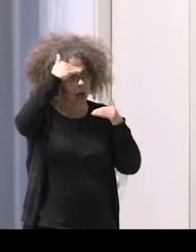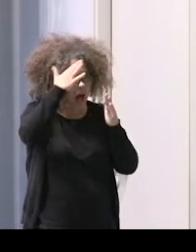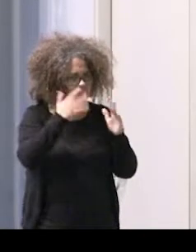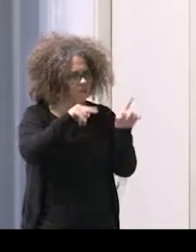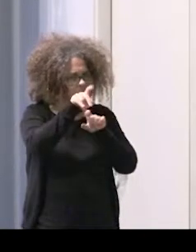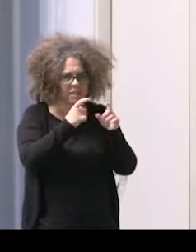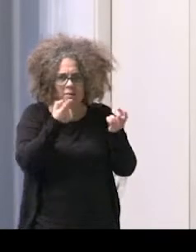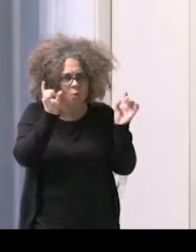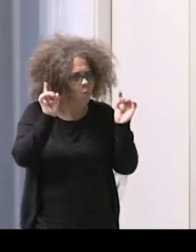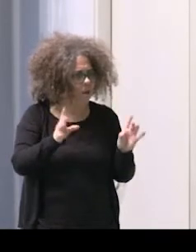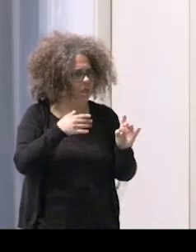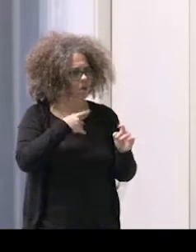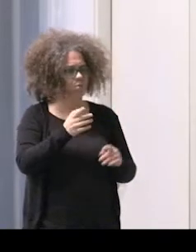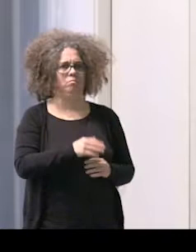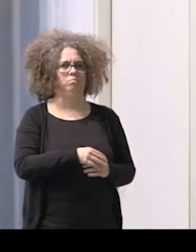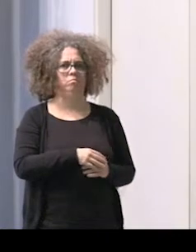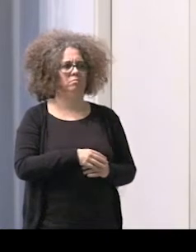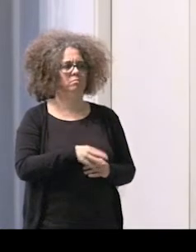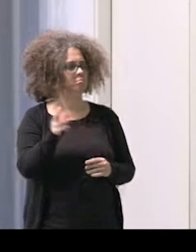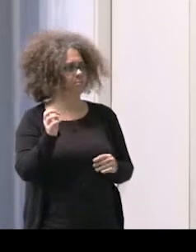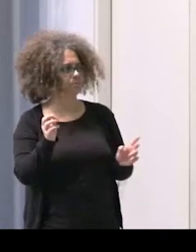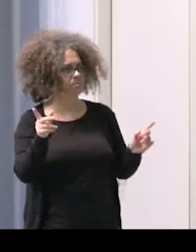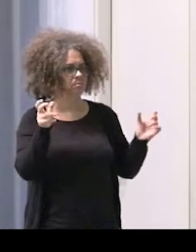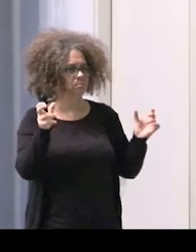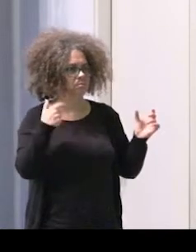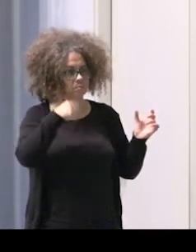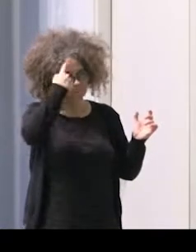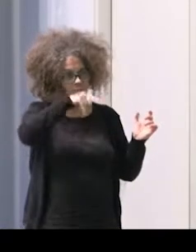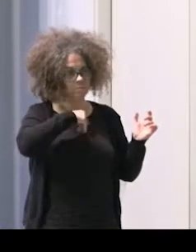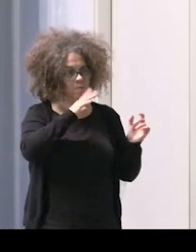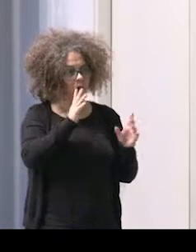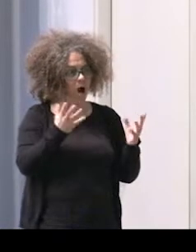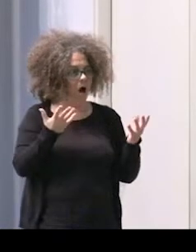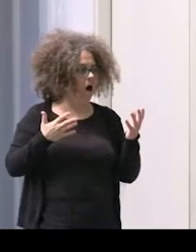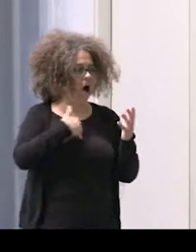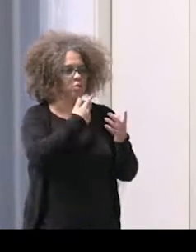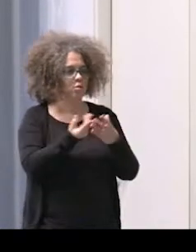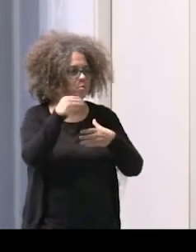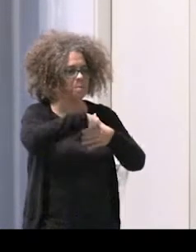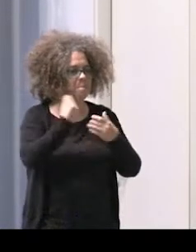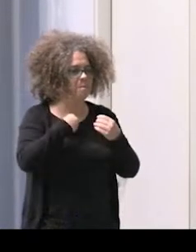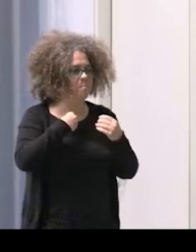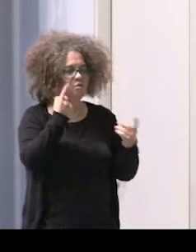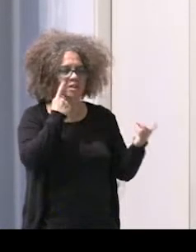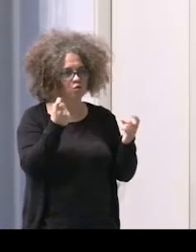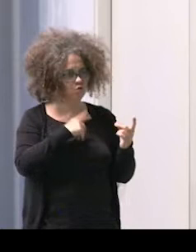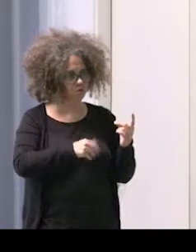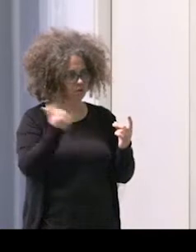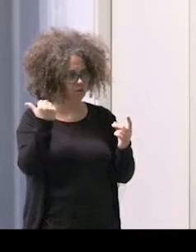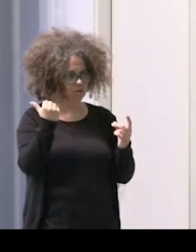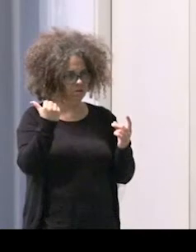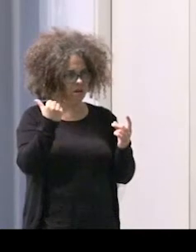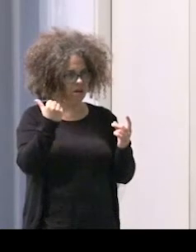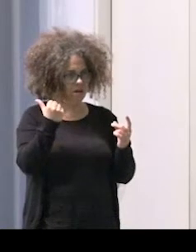selectiva, cuando atiendo a un sonido y quiero ignorar otro, de alguna manera está actuando sobre este control eferente